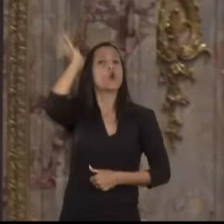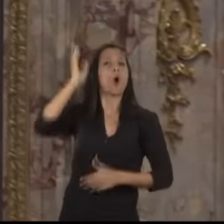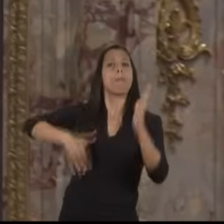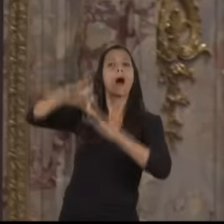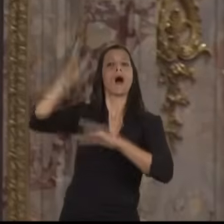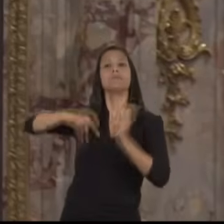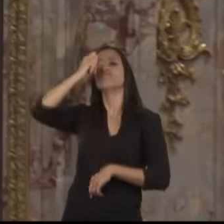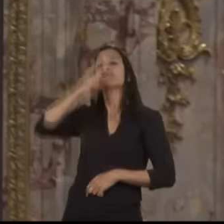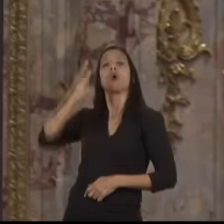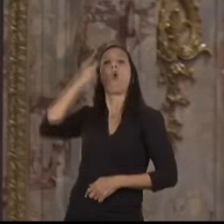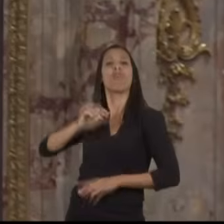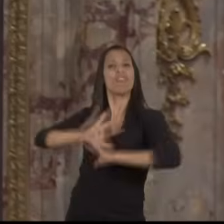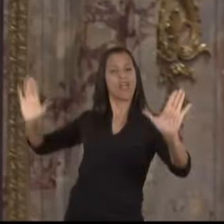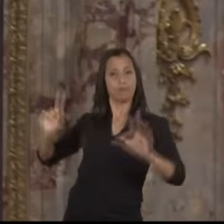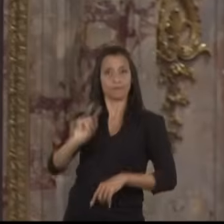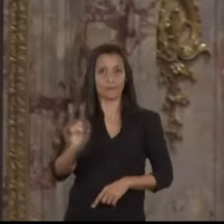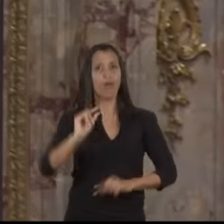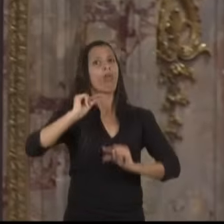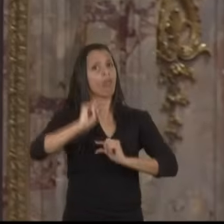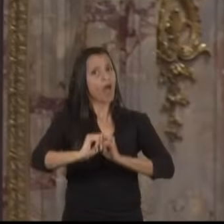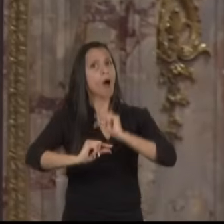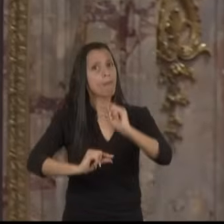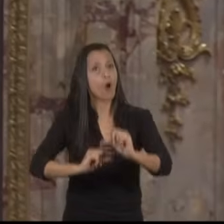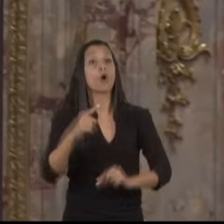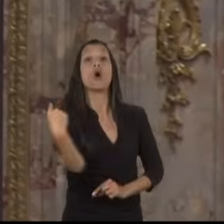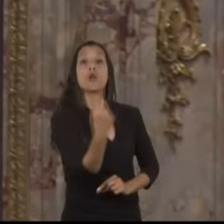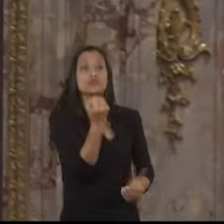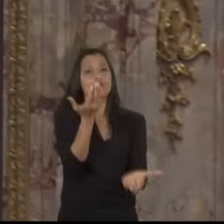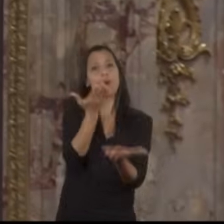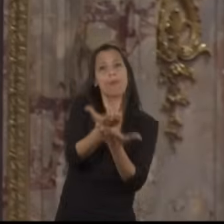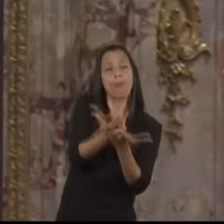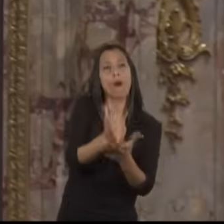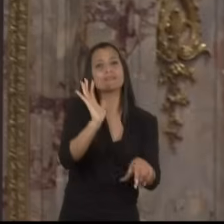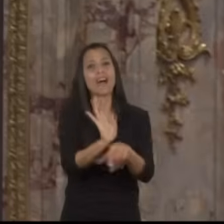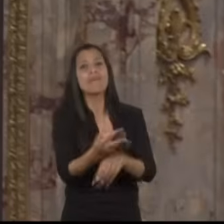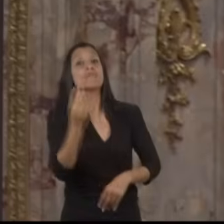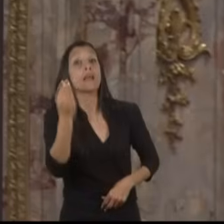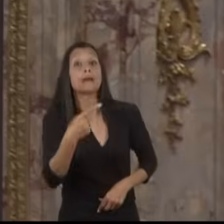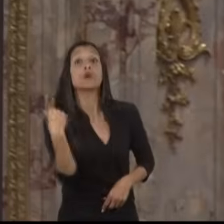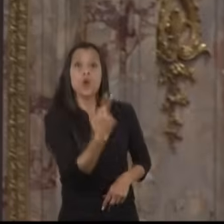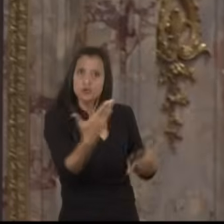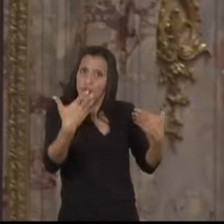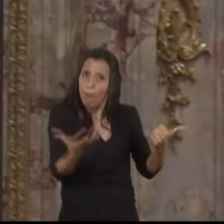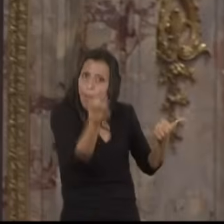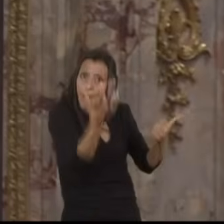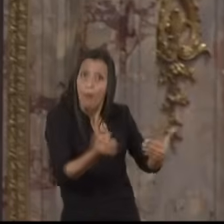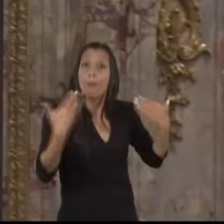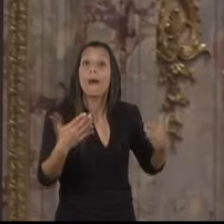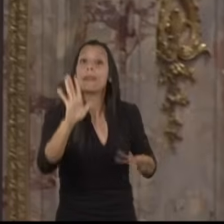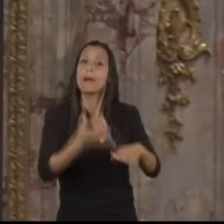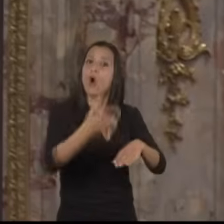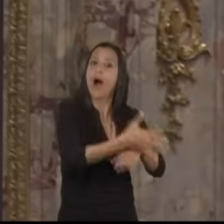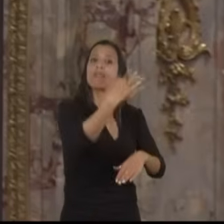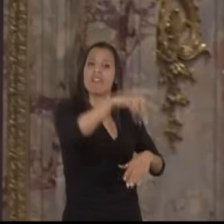construyó en un día. Esto que estamos planteando no es una quimera, es lo que podemos lograr si conseguimos los consensos